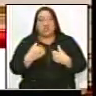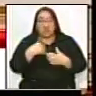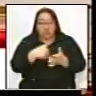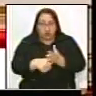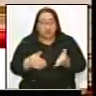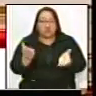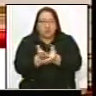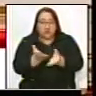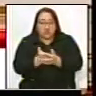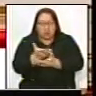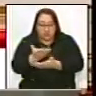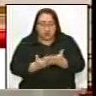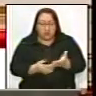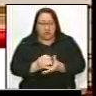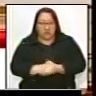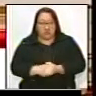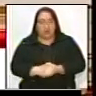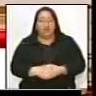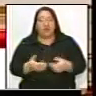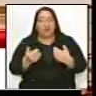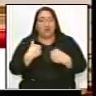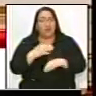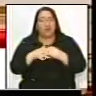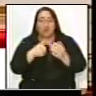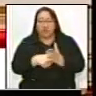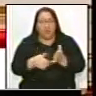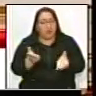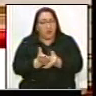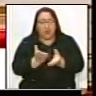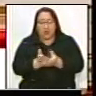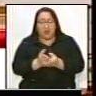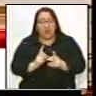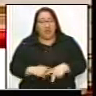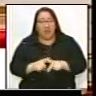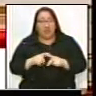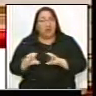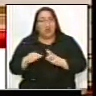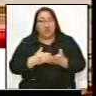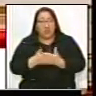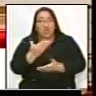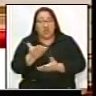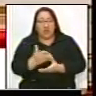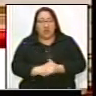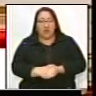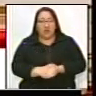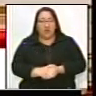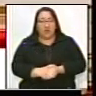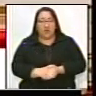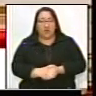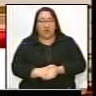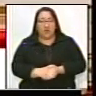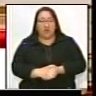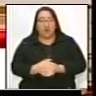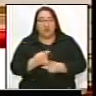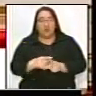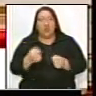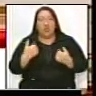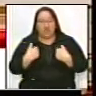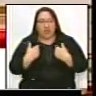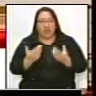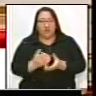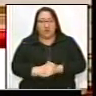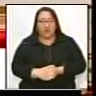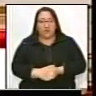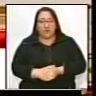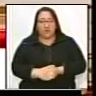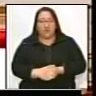documentos. Tenemos toda la documentación. Tal vez, doctora, no le hemos hecho llegar todo, pero lo tenemos.